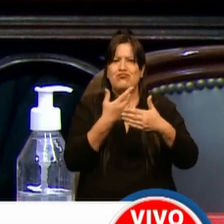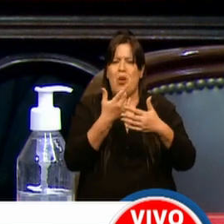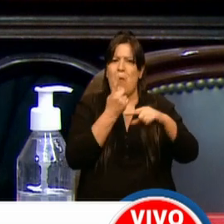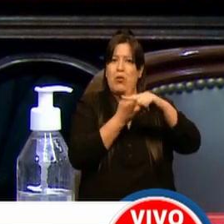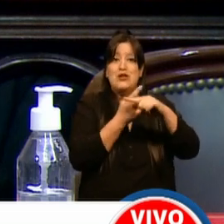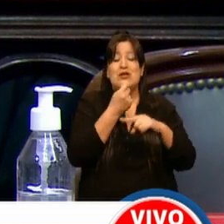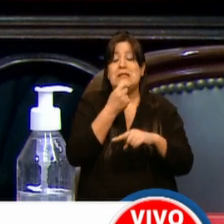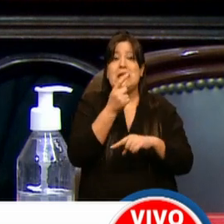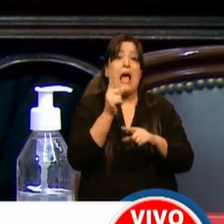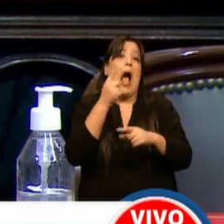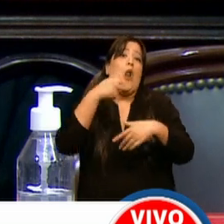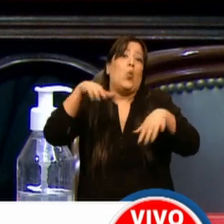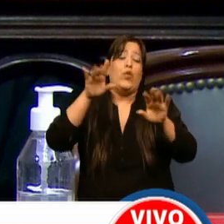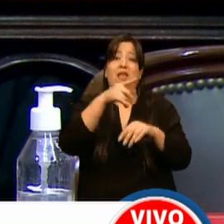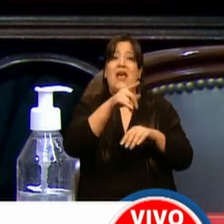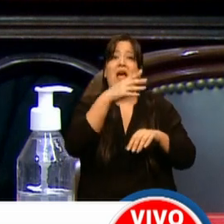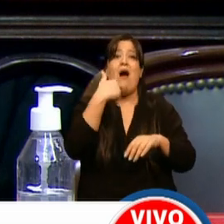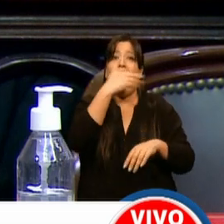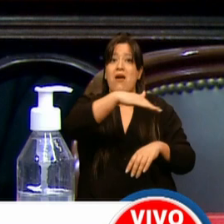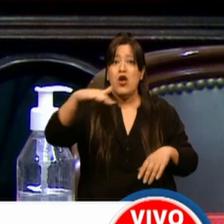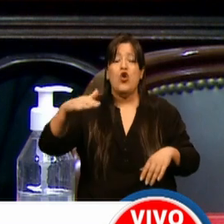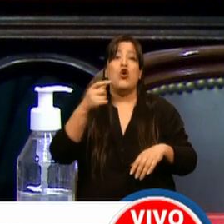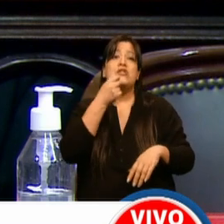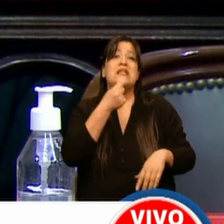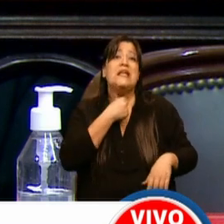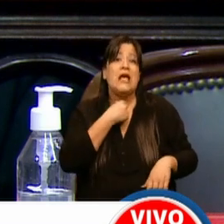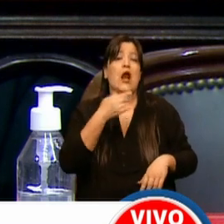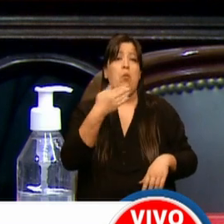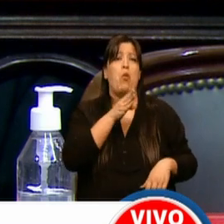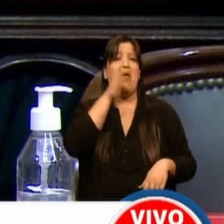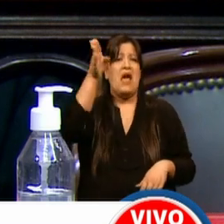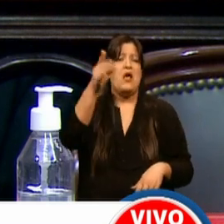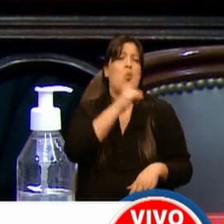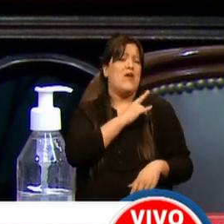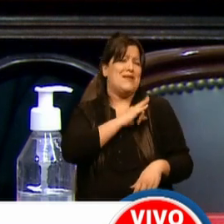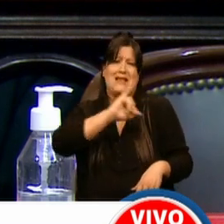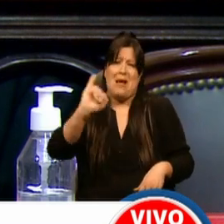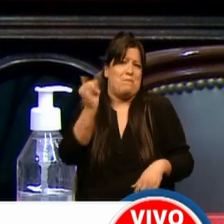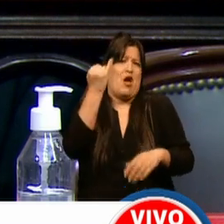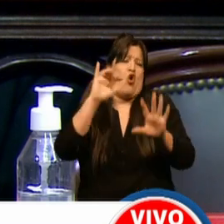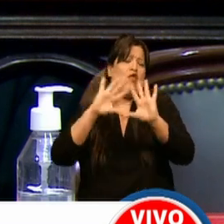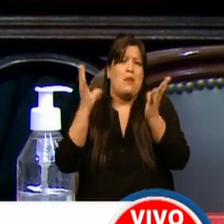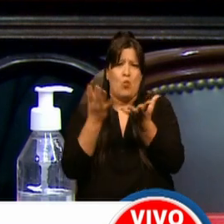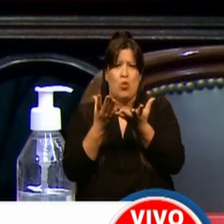ellos lo desean podrán llevarnos a las universidades mejores del mundo y eso sin duda es el